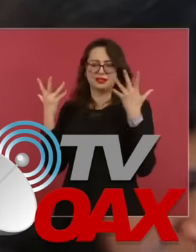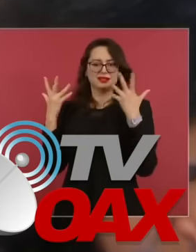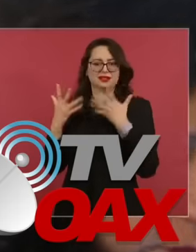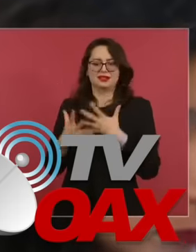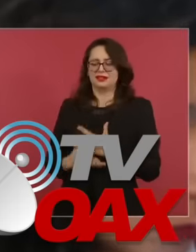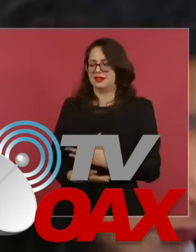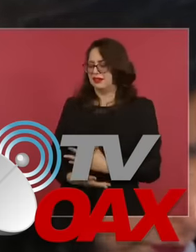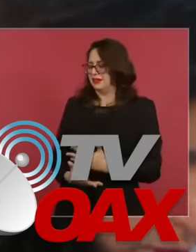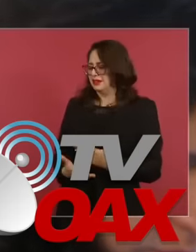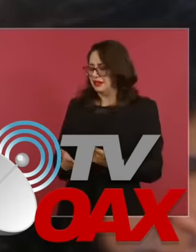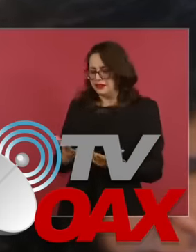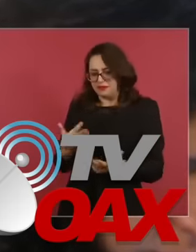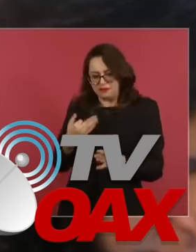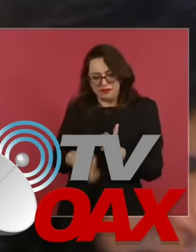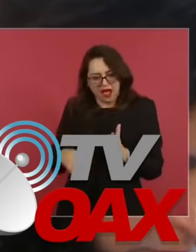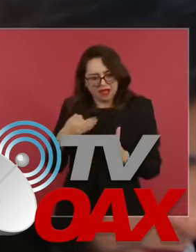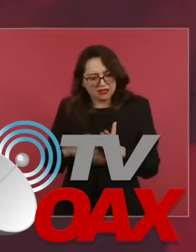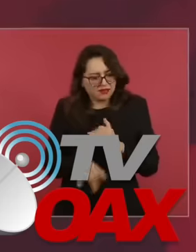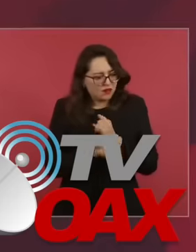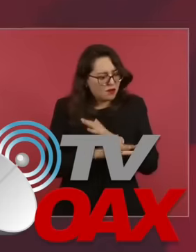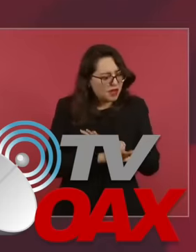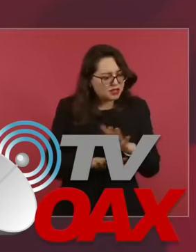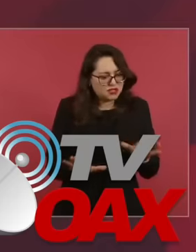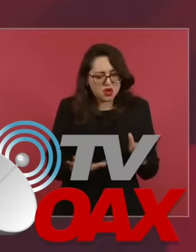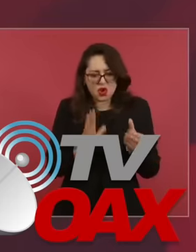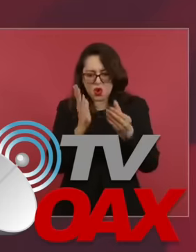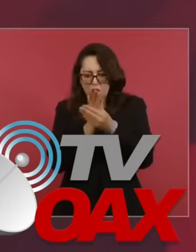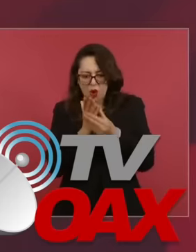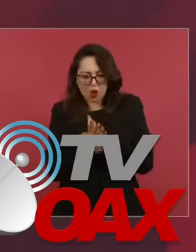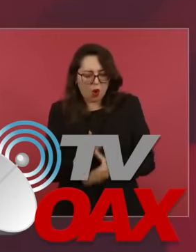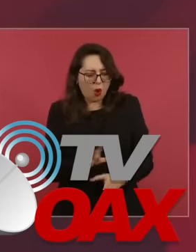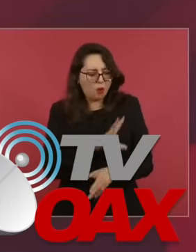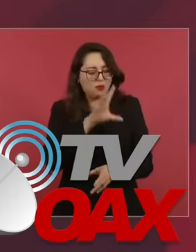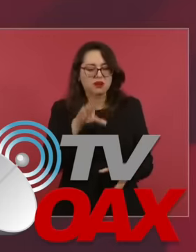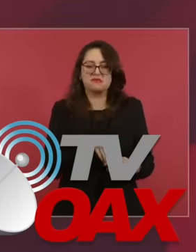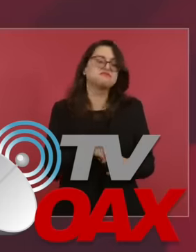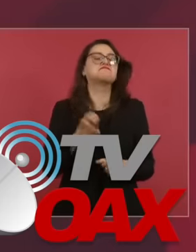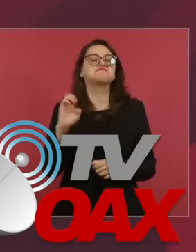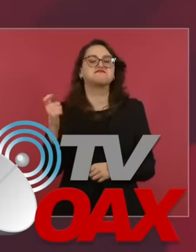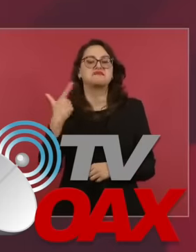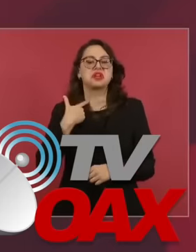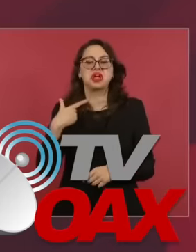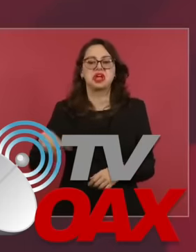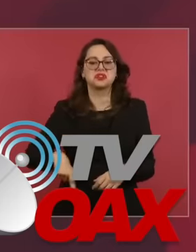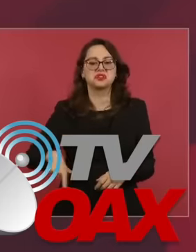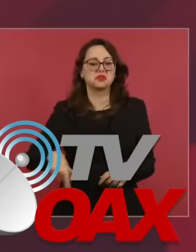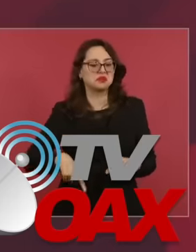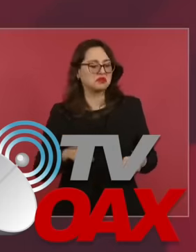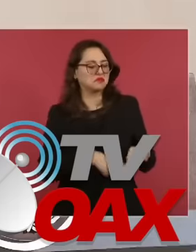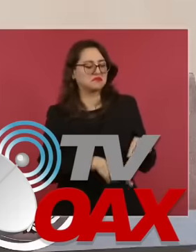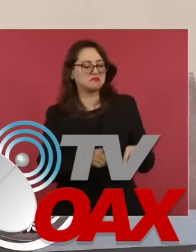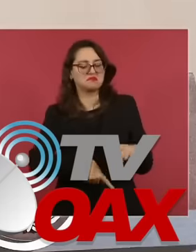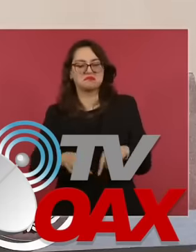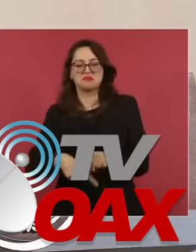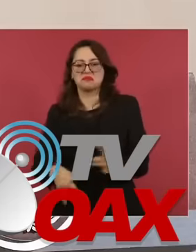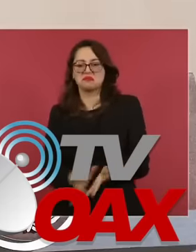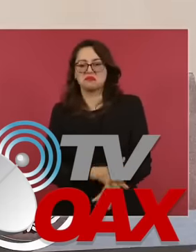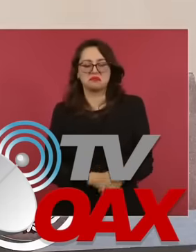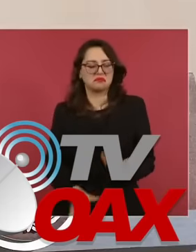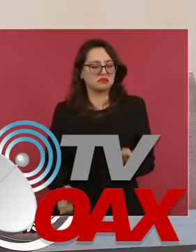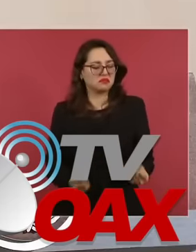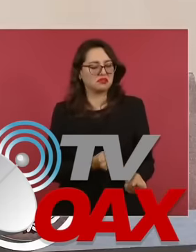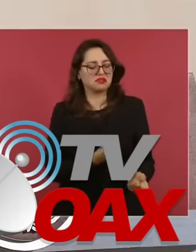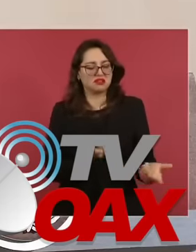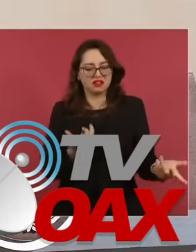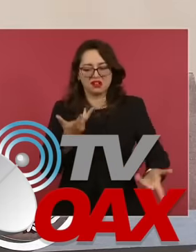expediente completo. Expediente completo para volver y poder comentarle al pueblo de México de esta tragedia, porque